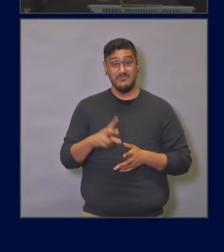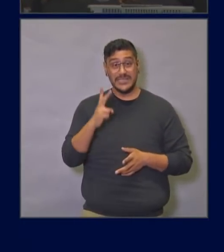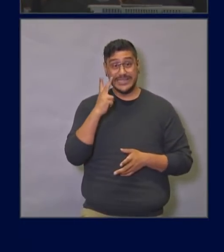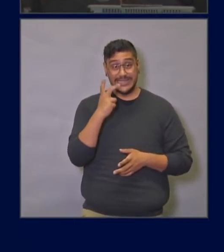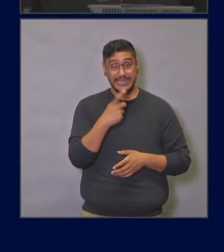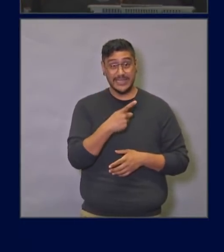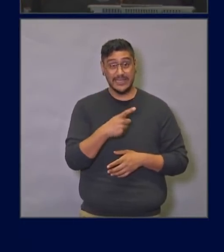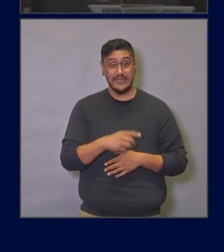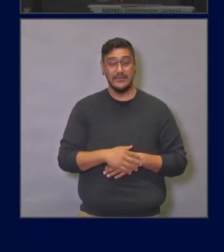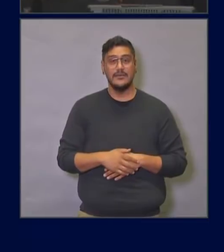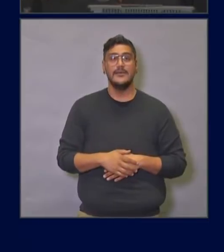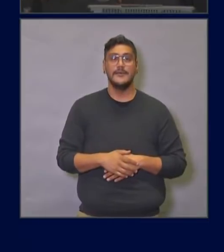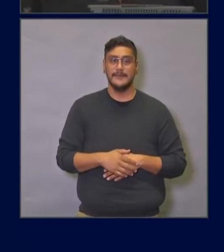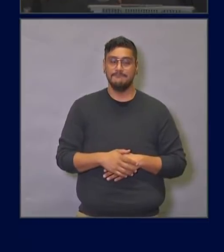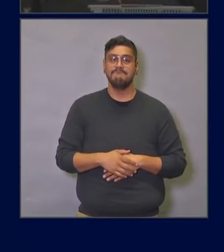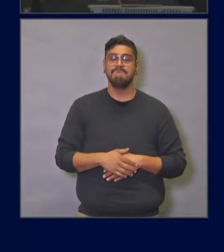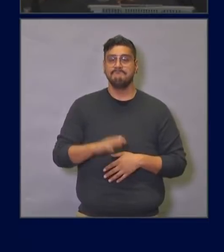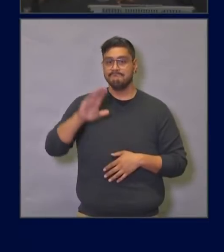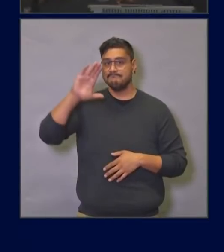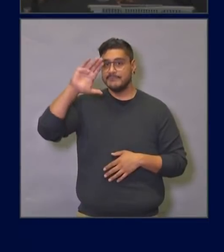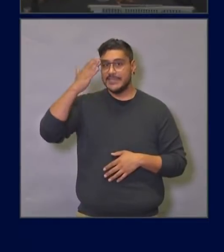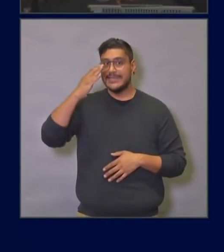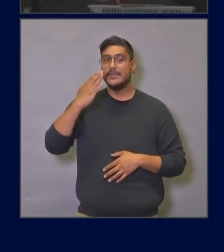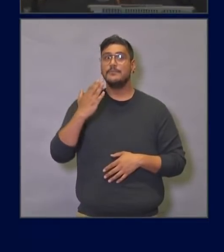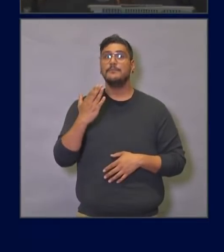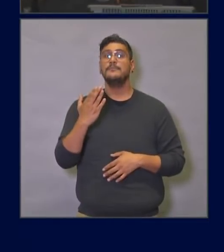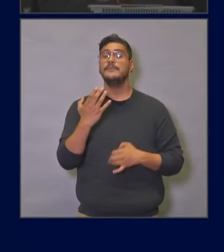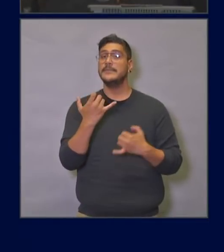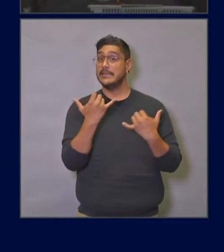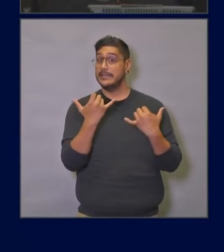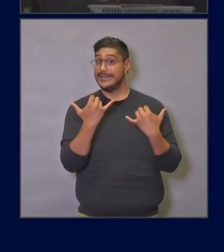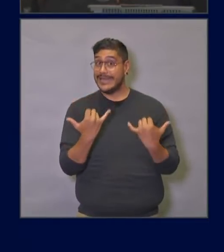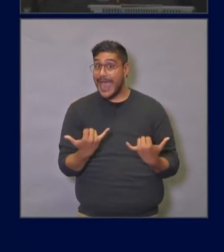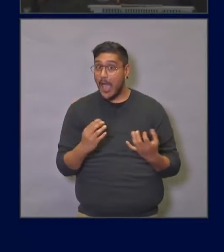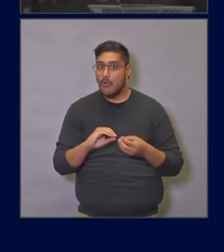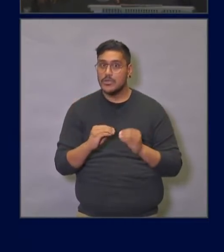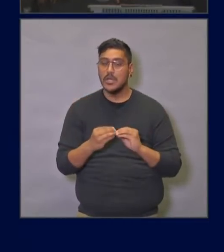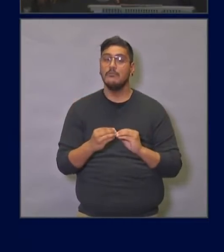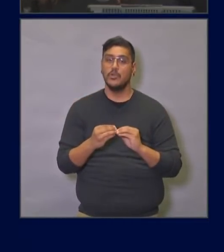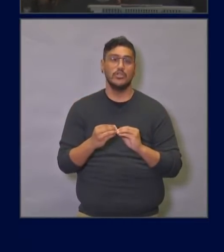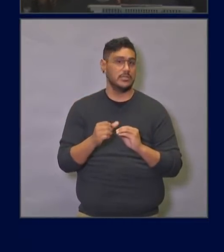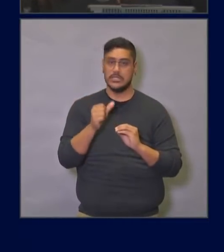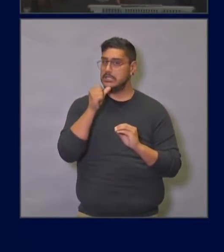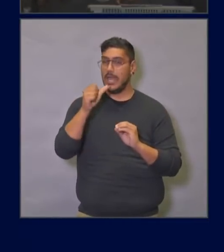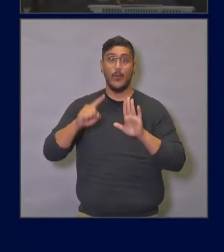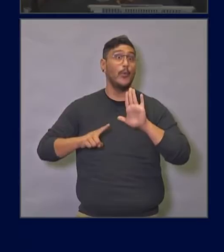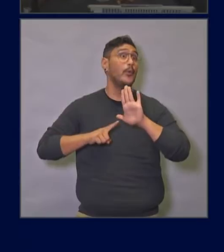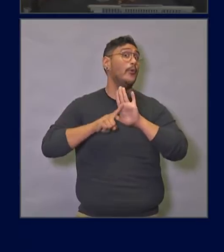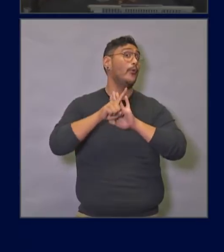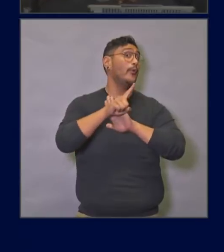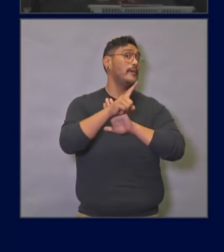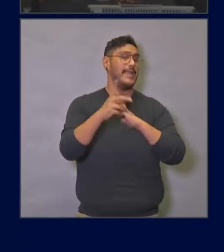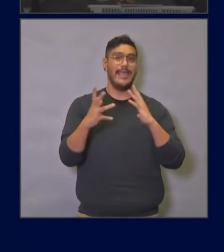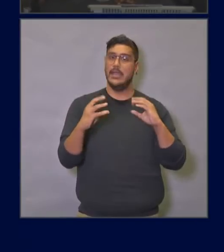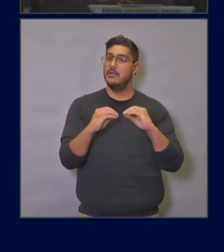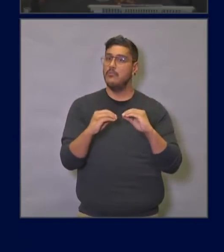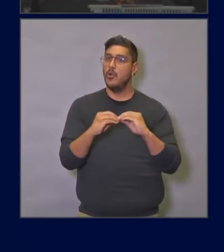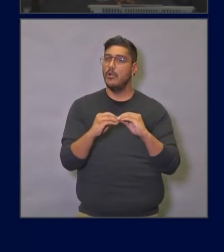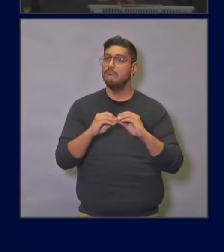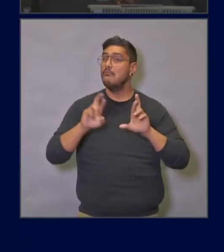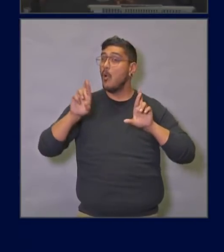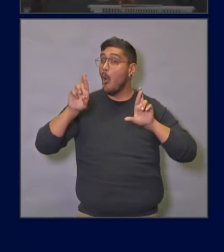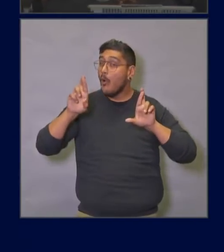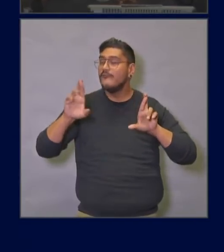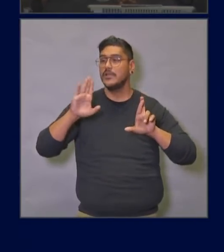sin embargo, parece que estos números han dejado de subir. Queda por ver si esta es una tendencia que